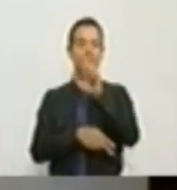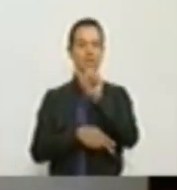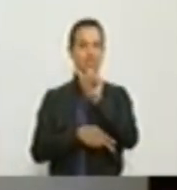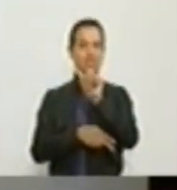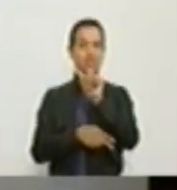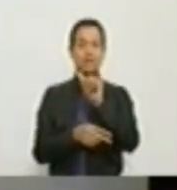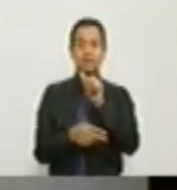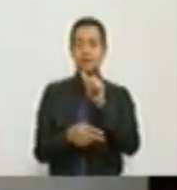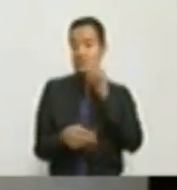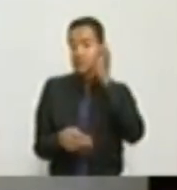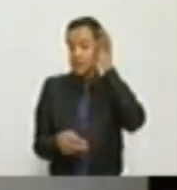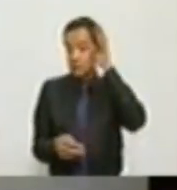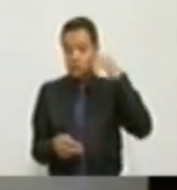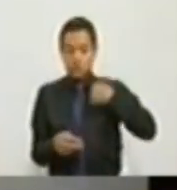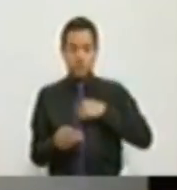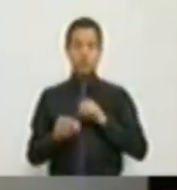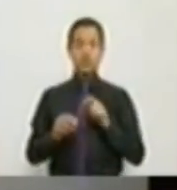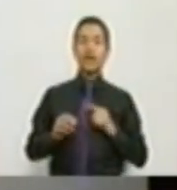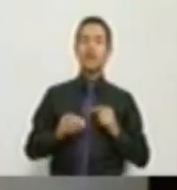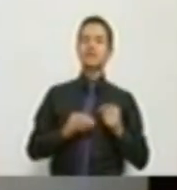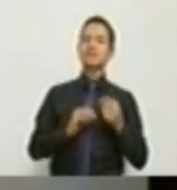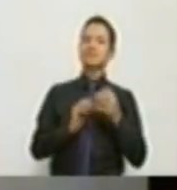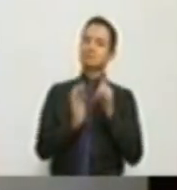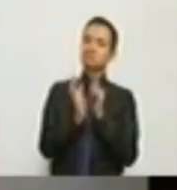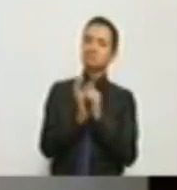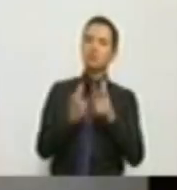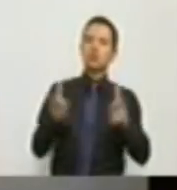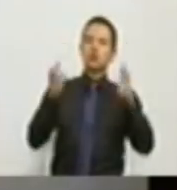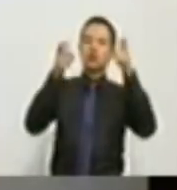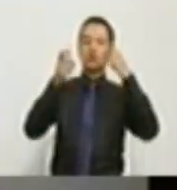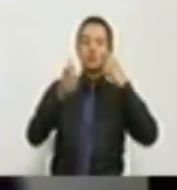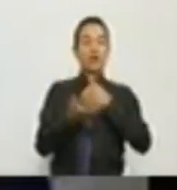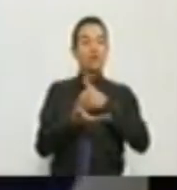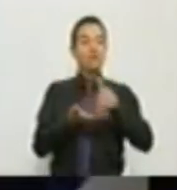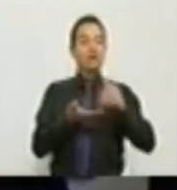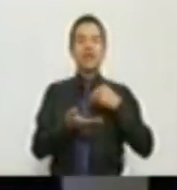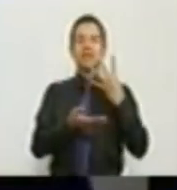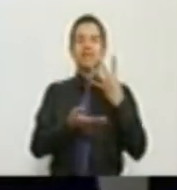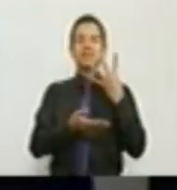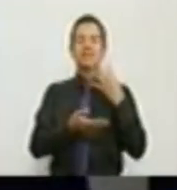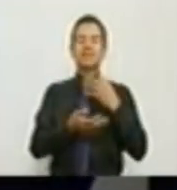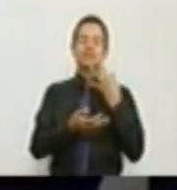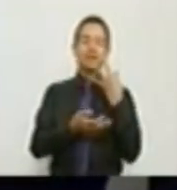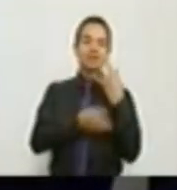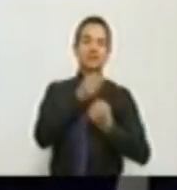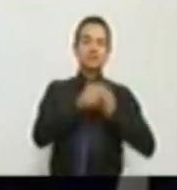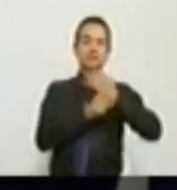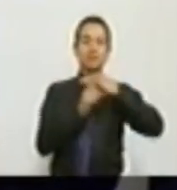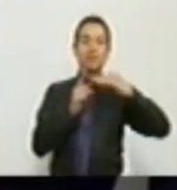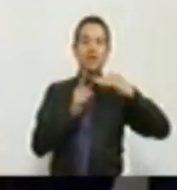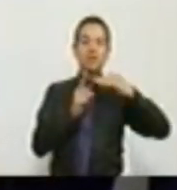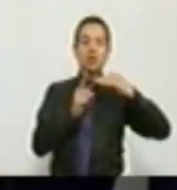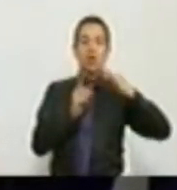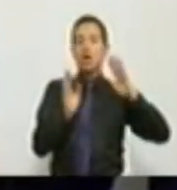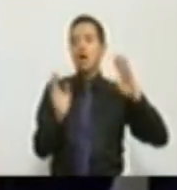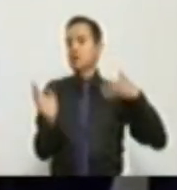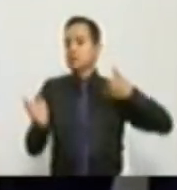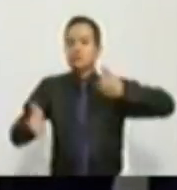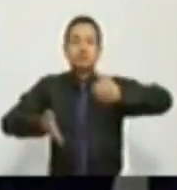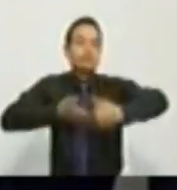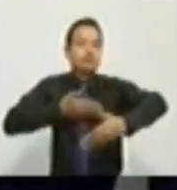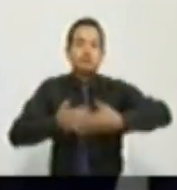del Congreso de la República 3 años y medio para que tuviéramos la sentencia del Consejo de Estado, no